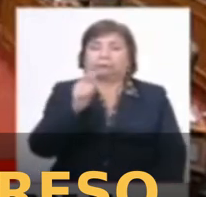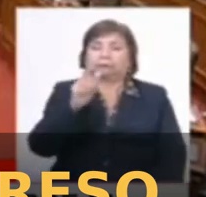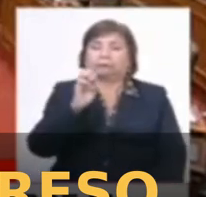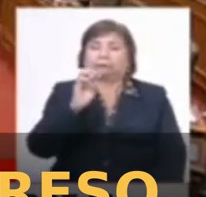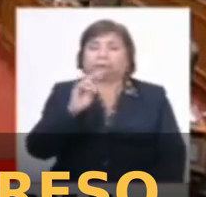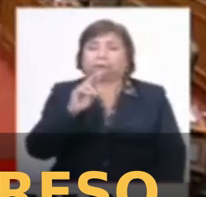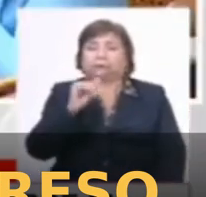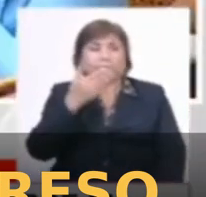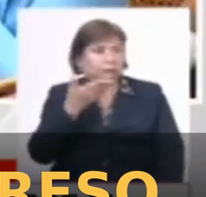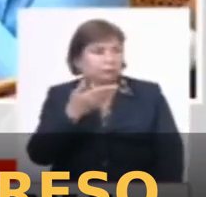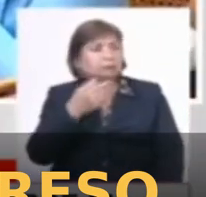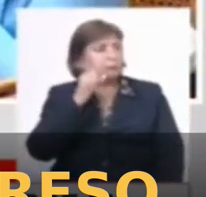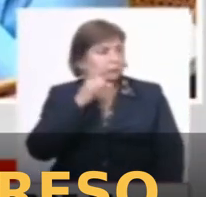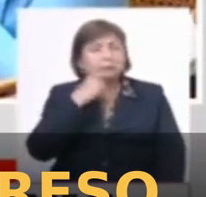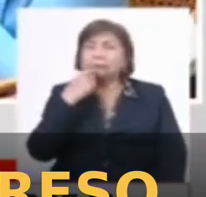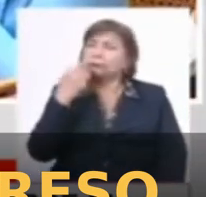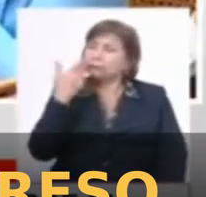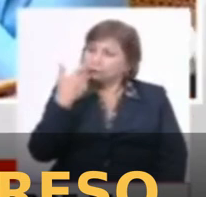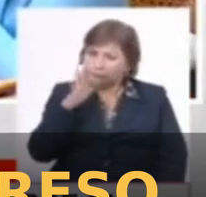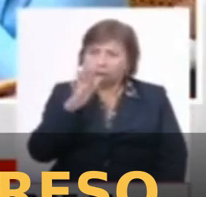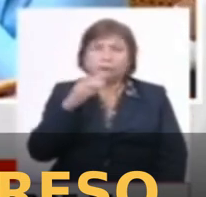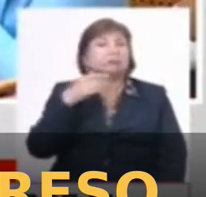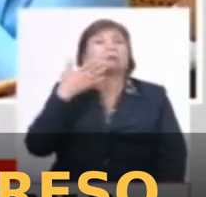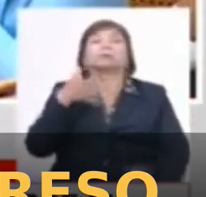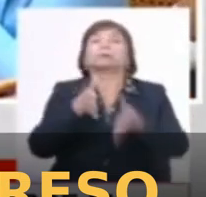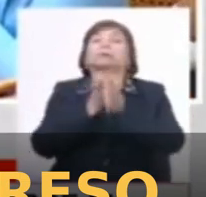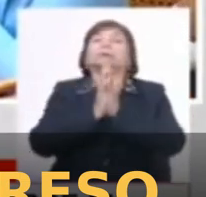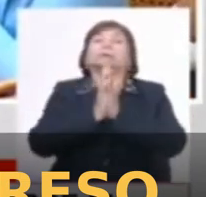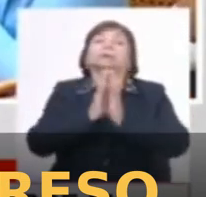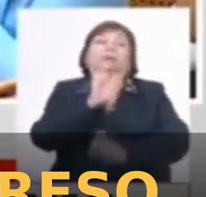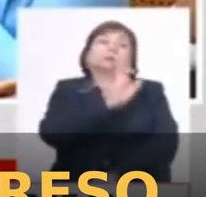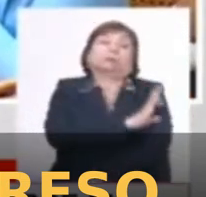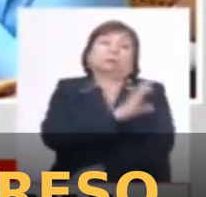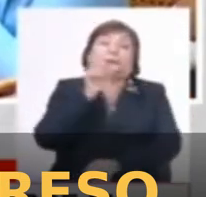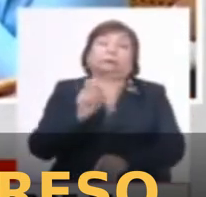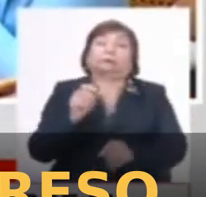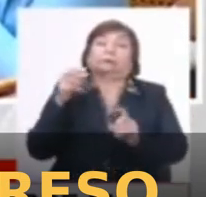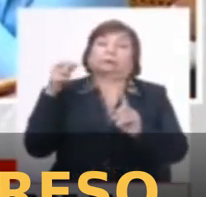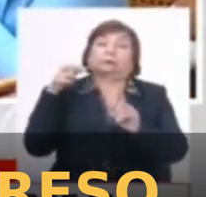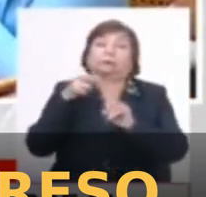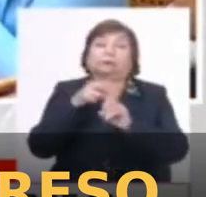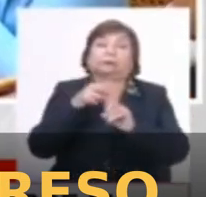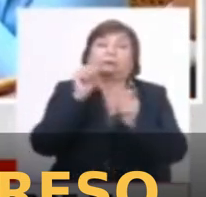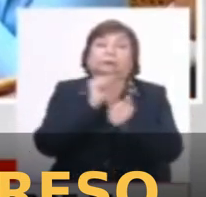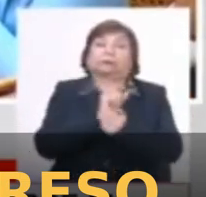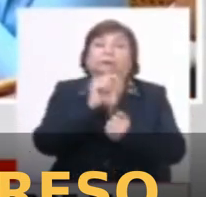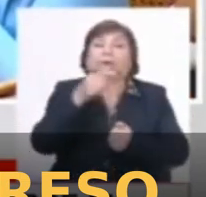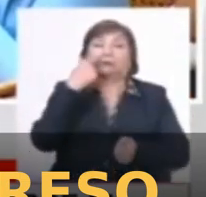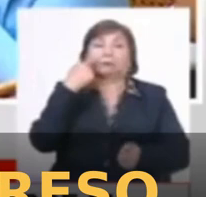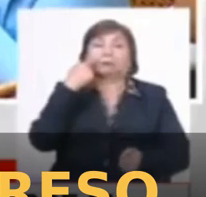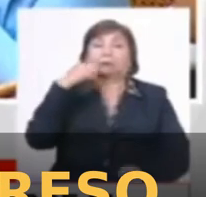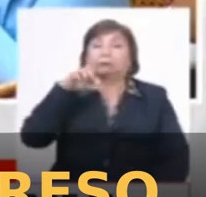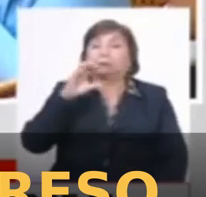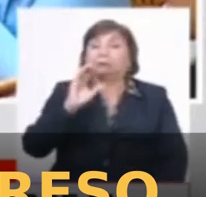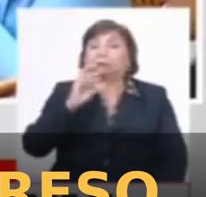Correcto. Y luego de la el pedido de la Fiscalía de captura del señor Bruno Pacheco, ¿usted ha